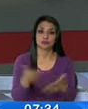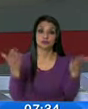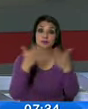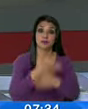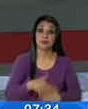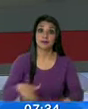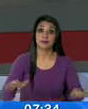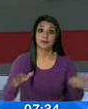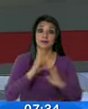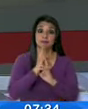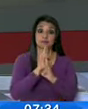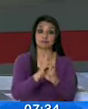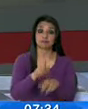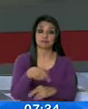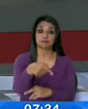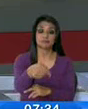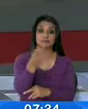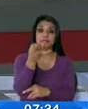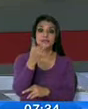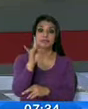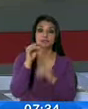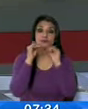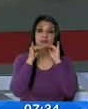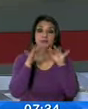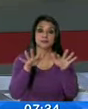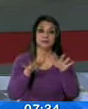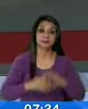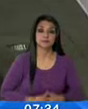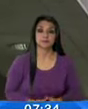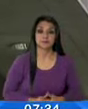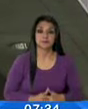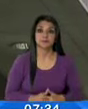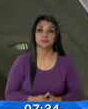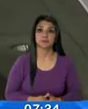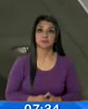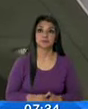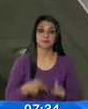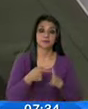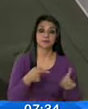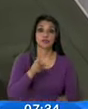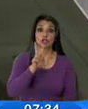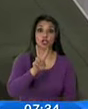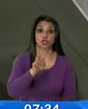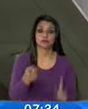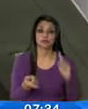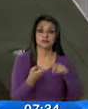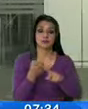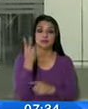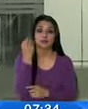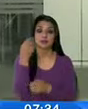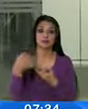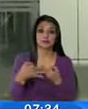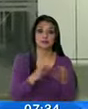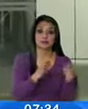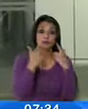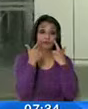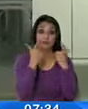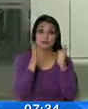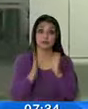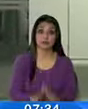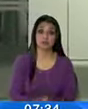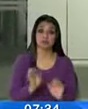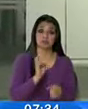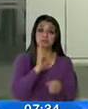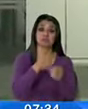conocerá este próximo 18 de septiembre. Desde este 2 hasta el próximo 14 de febrero, fiscales podrán postularse